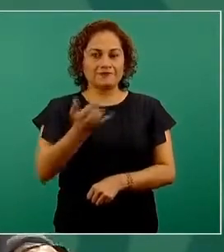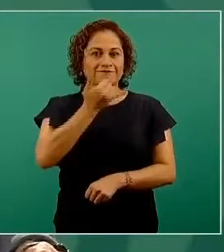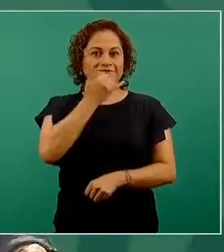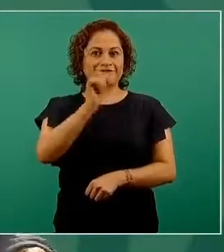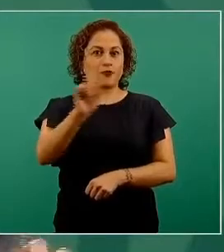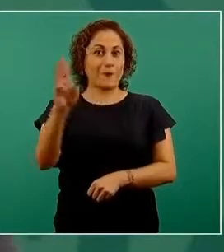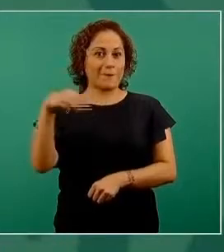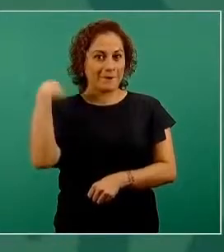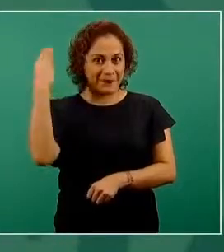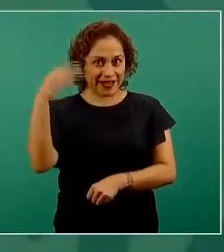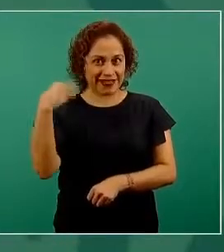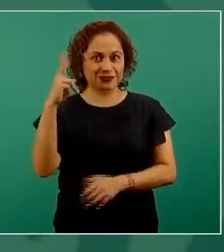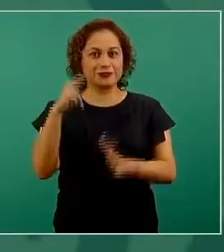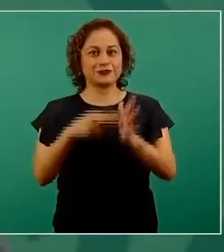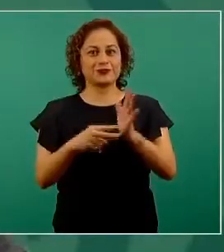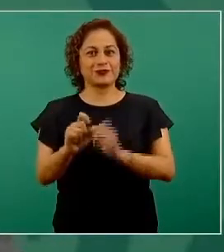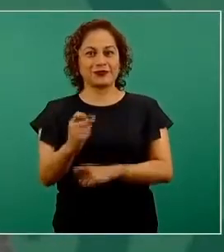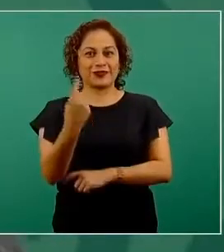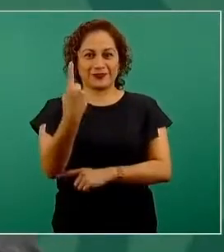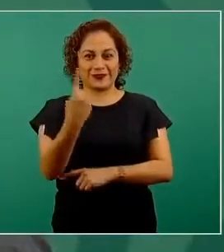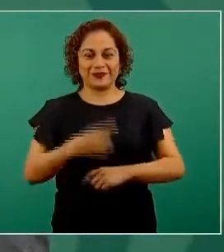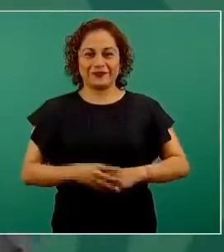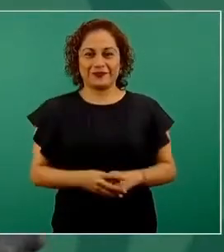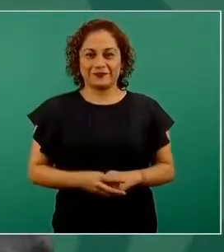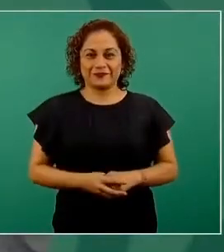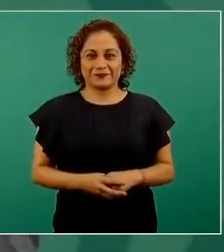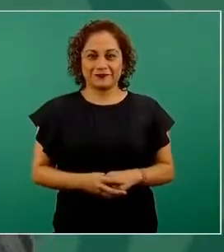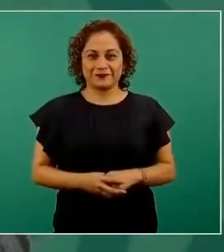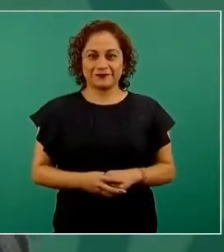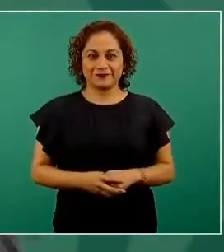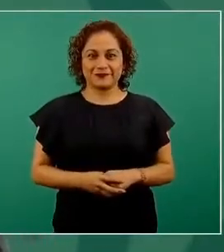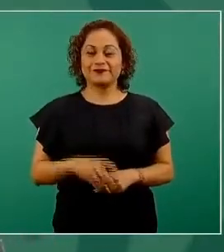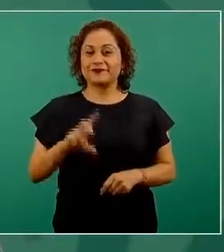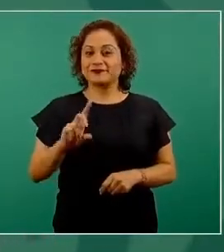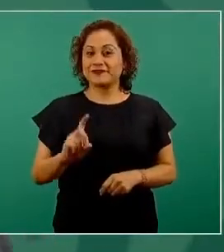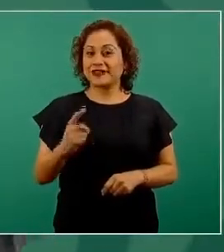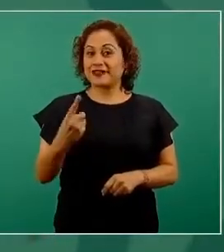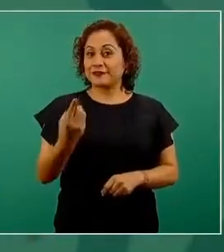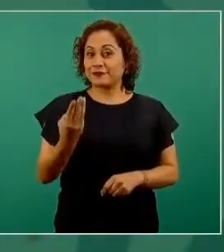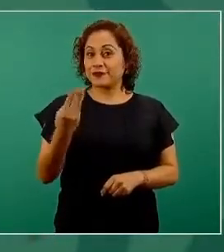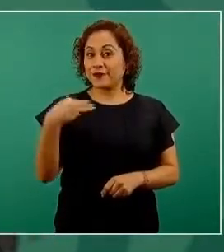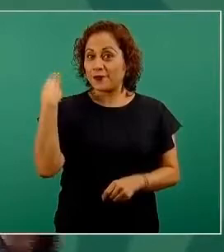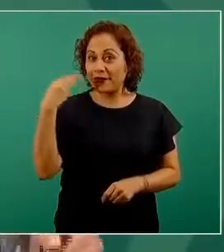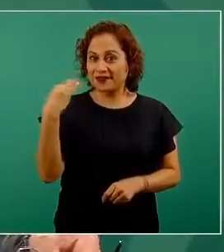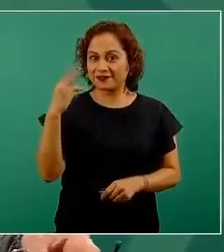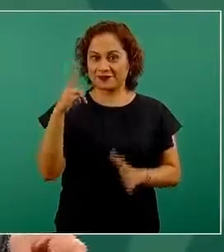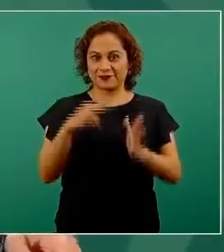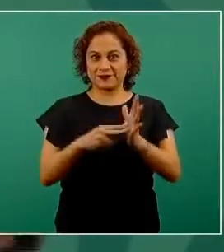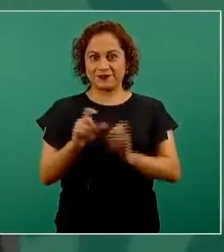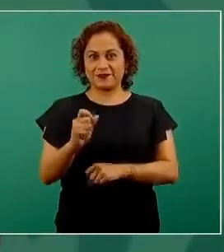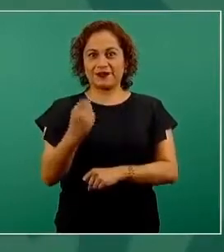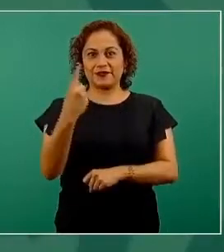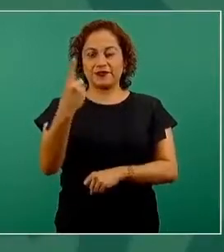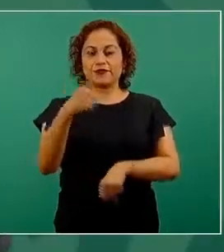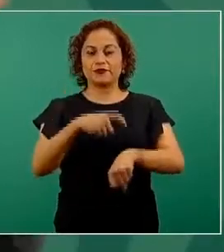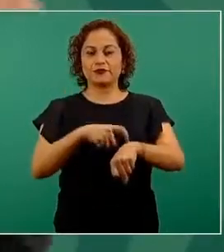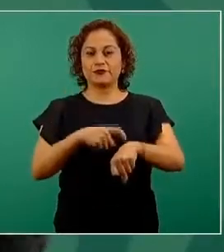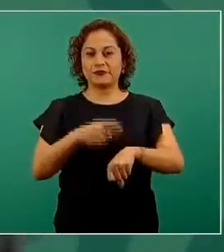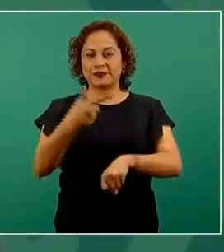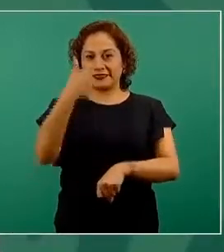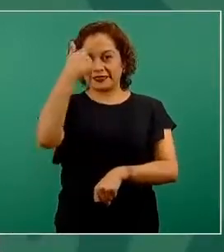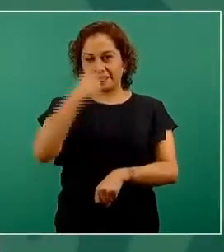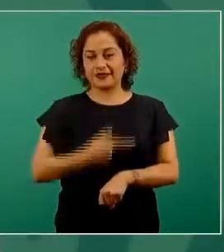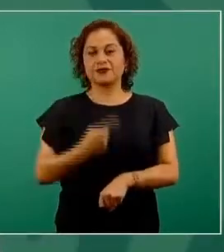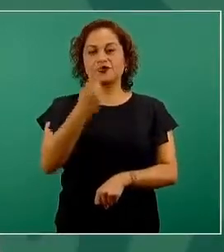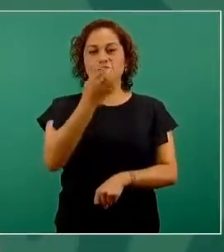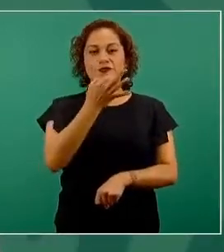de 2021, 31 de marzo de 2021, 19 horas con un minuto, y